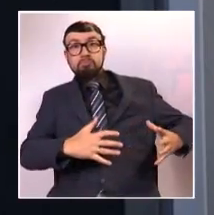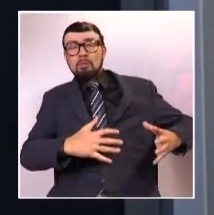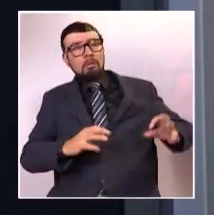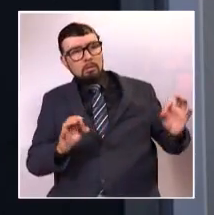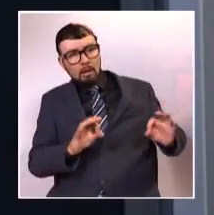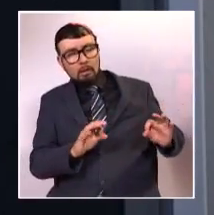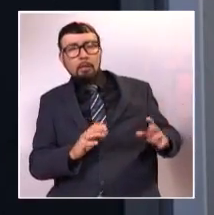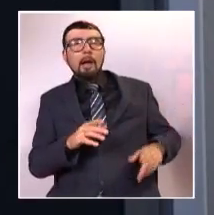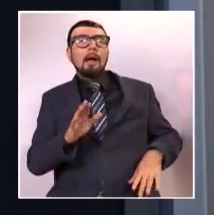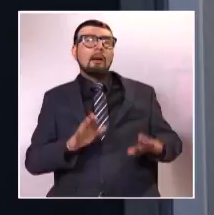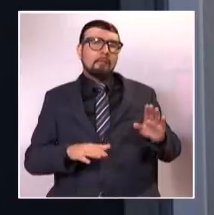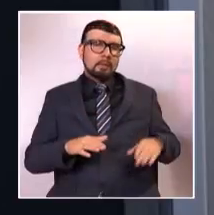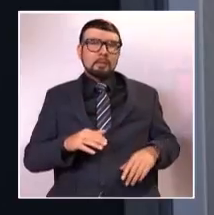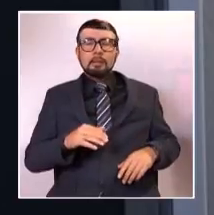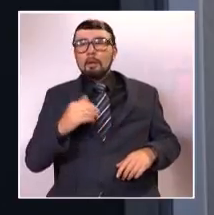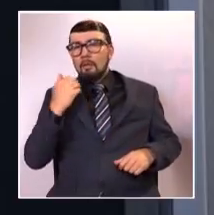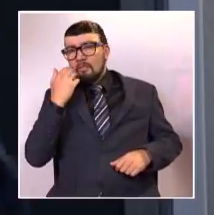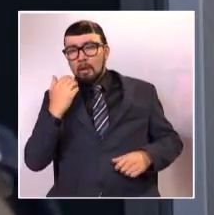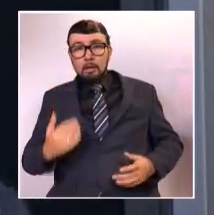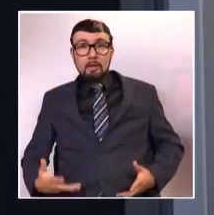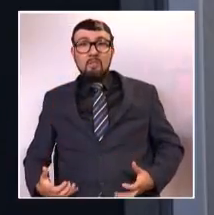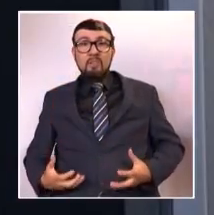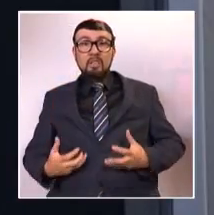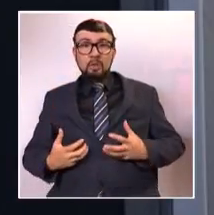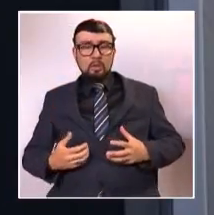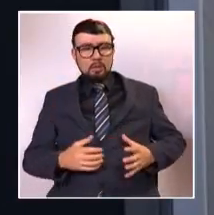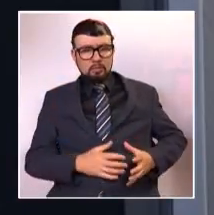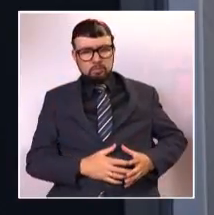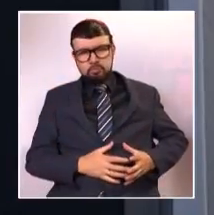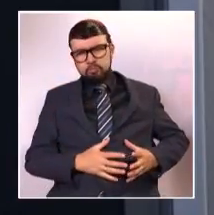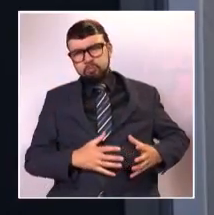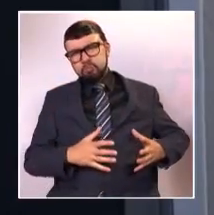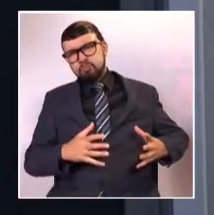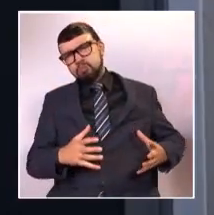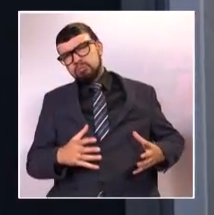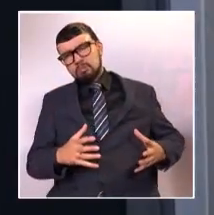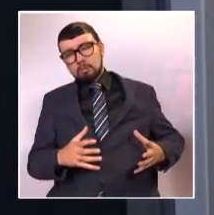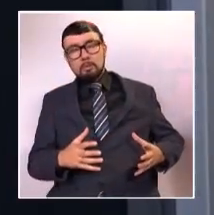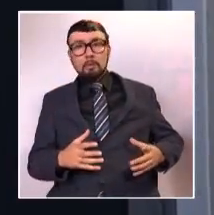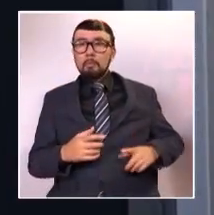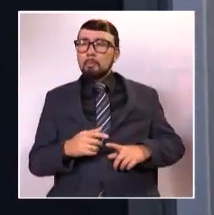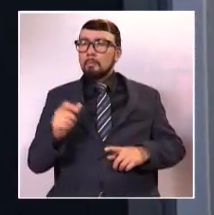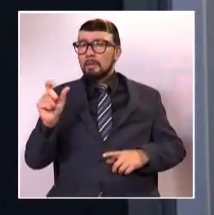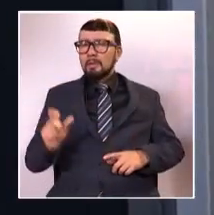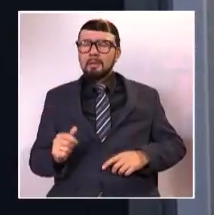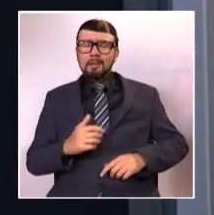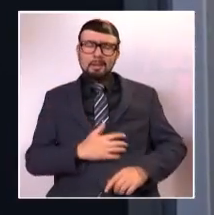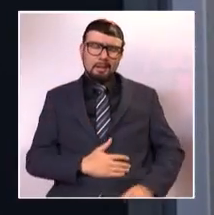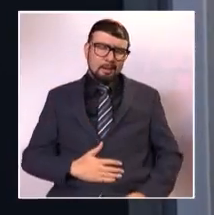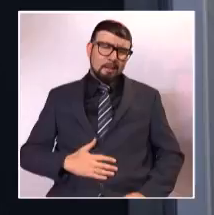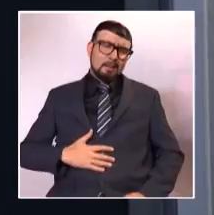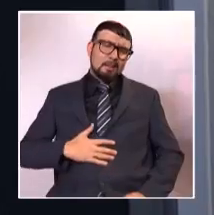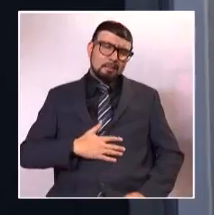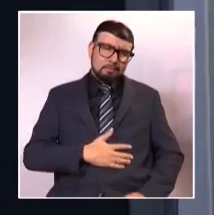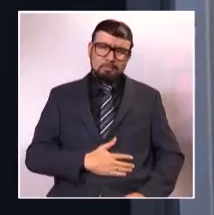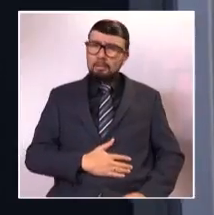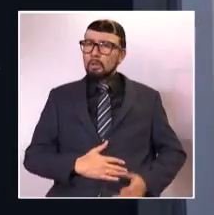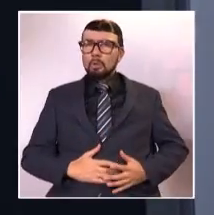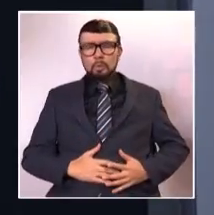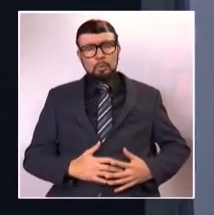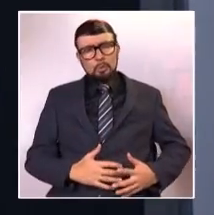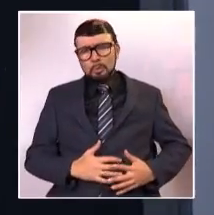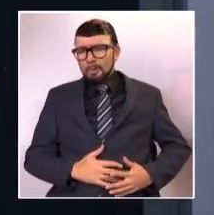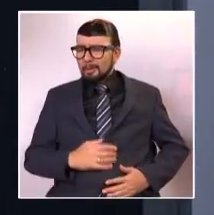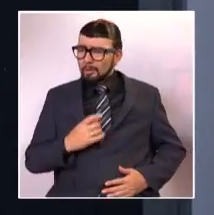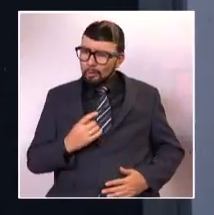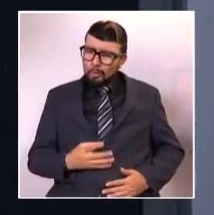Es muy frecuente en algún tipo de infecciones encontrar un vaso grande. El paciente viene refiriendo un tipo de dolor, generalmente hacia adelante, del lado